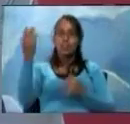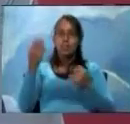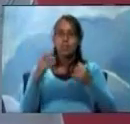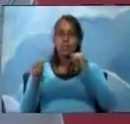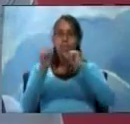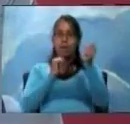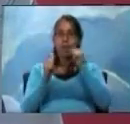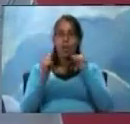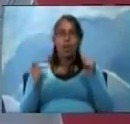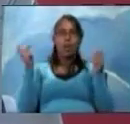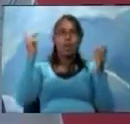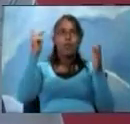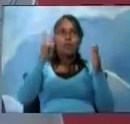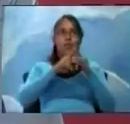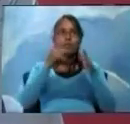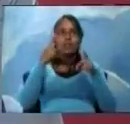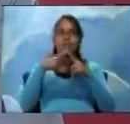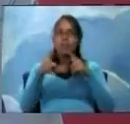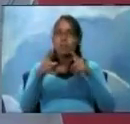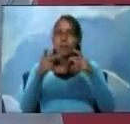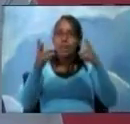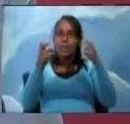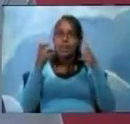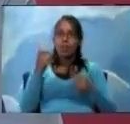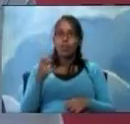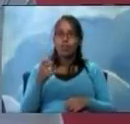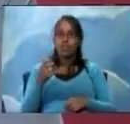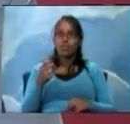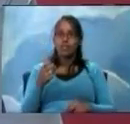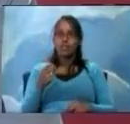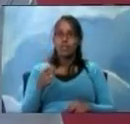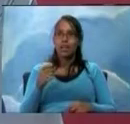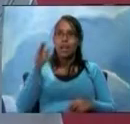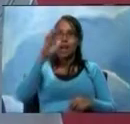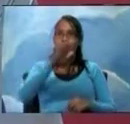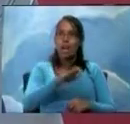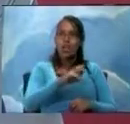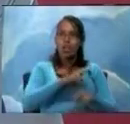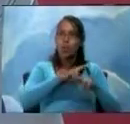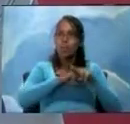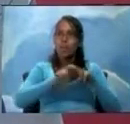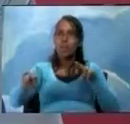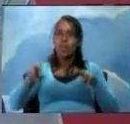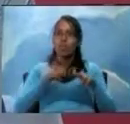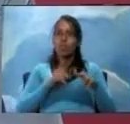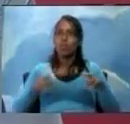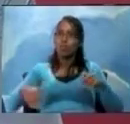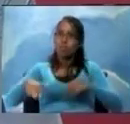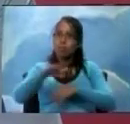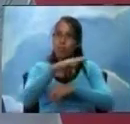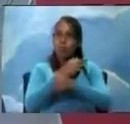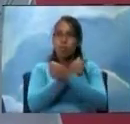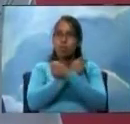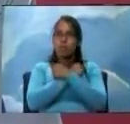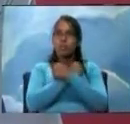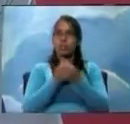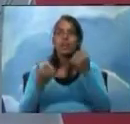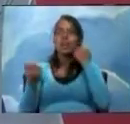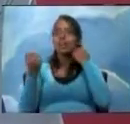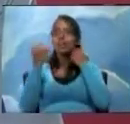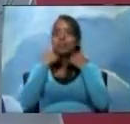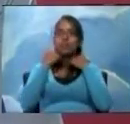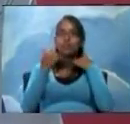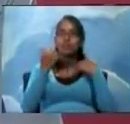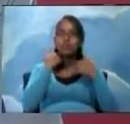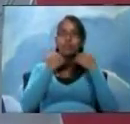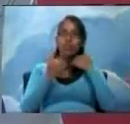beber, fui forastero y me recogiste, estuve desnudo y me cubriste, enfermo y